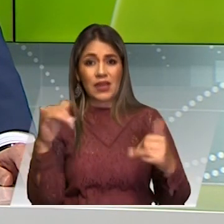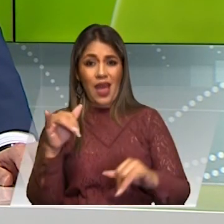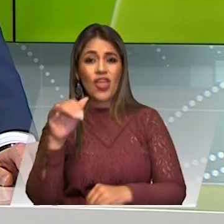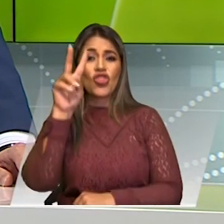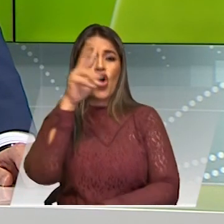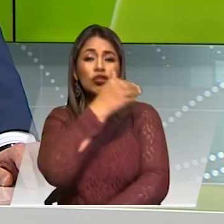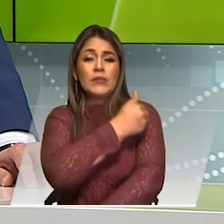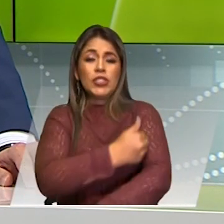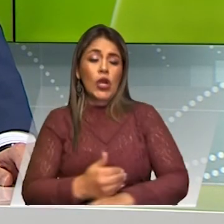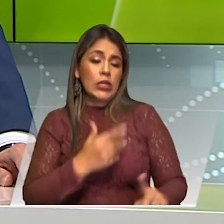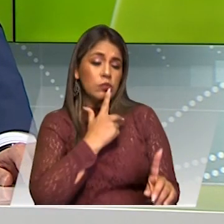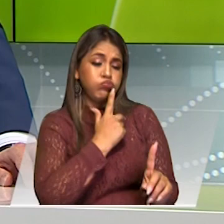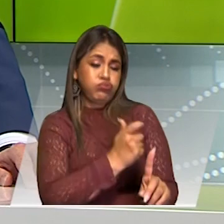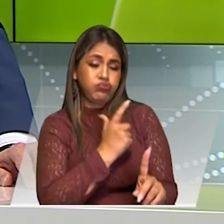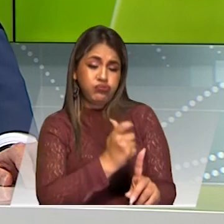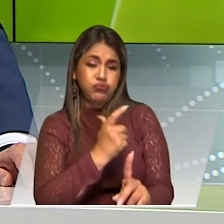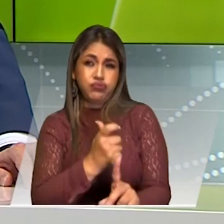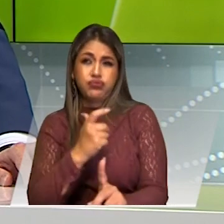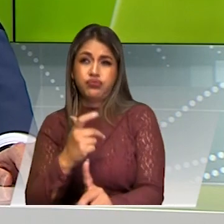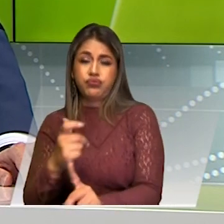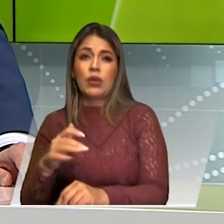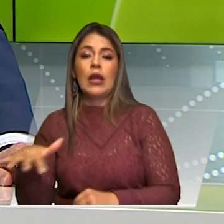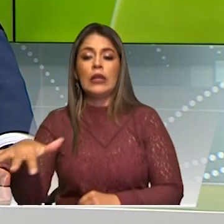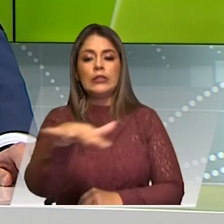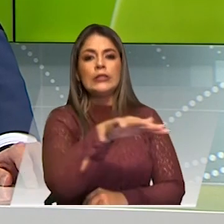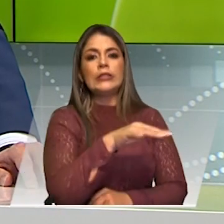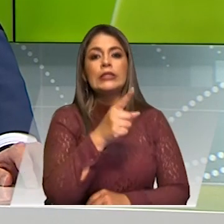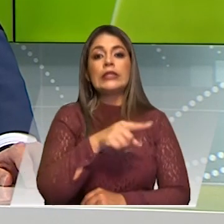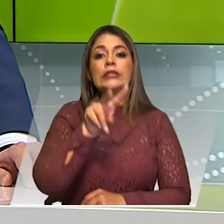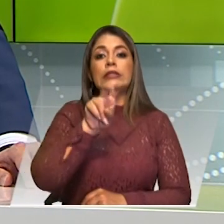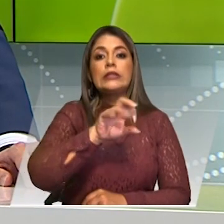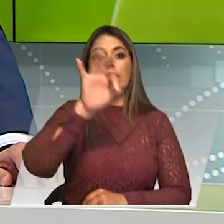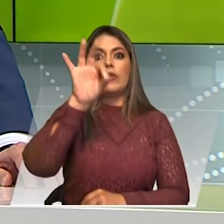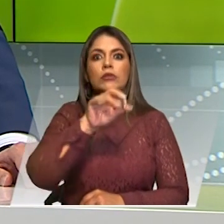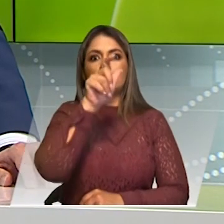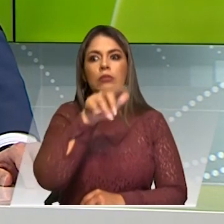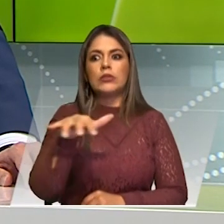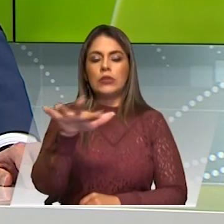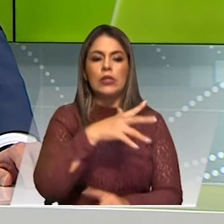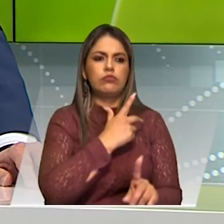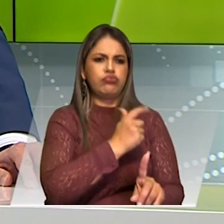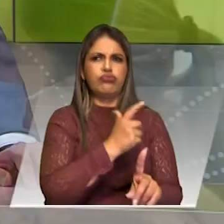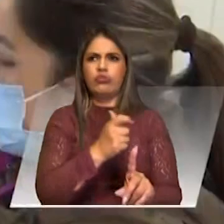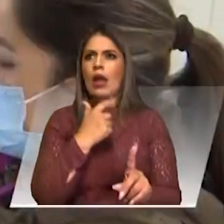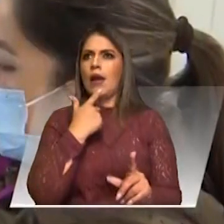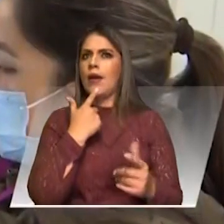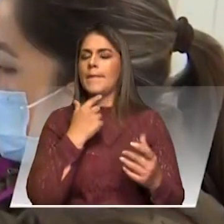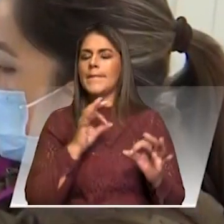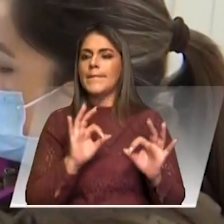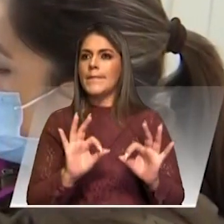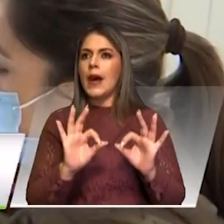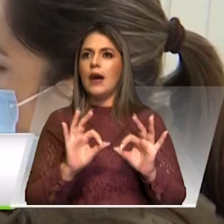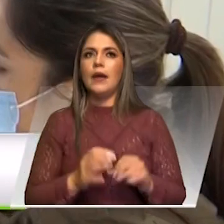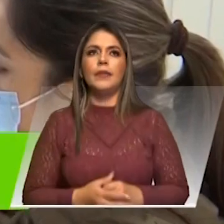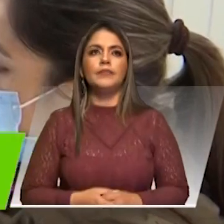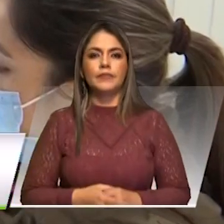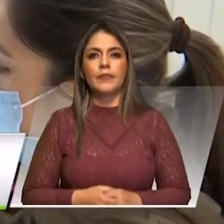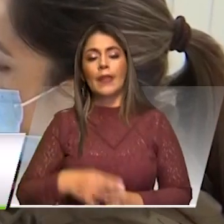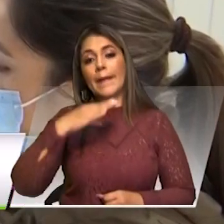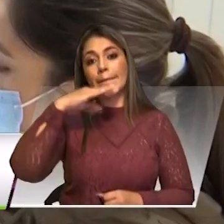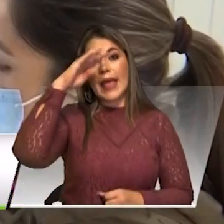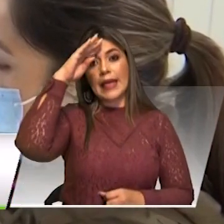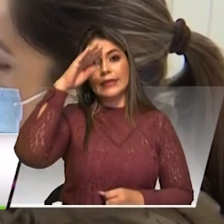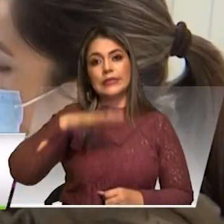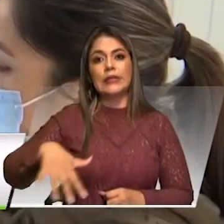41.589 dosis impactando al 17 por ciento de la población de la ciudad medellín cuenta con